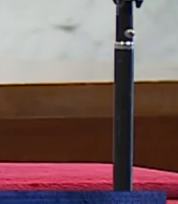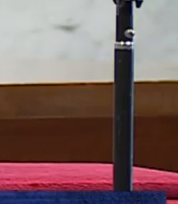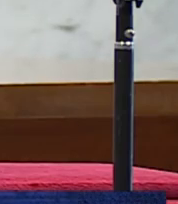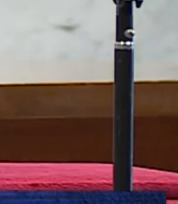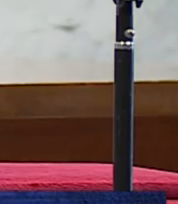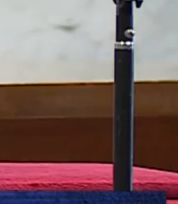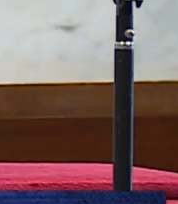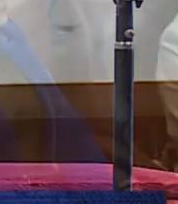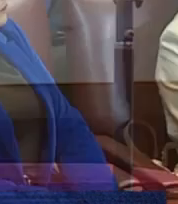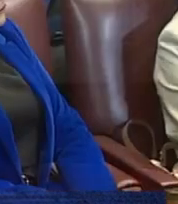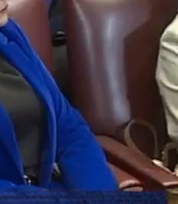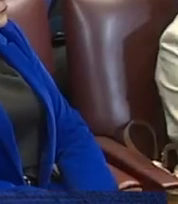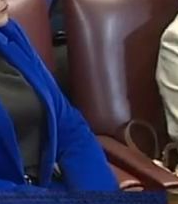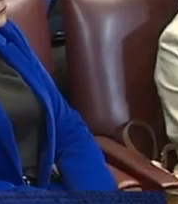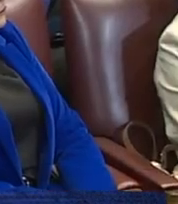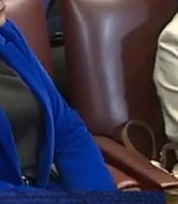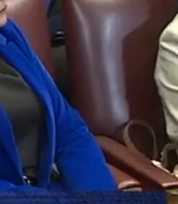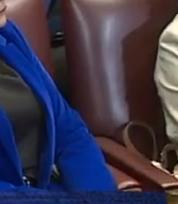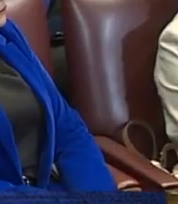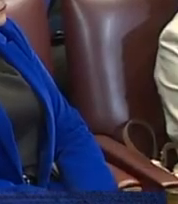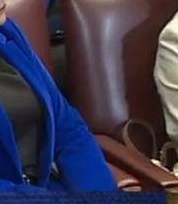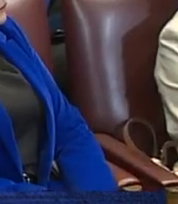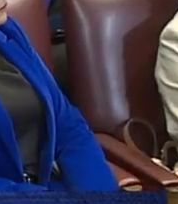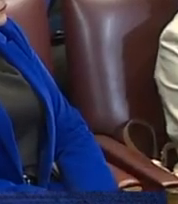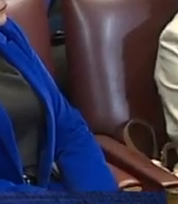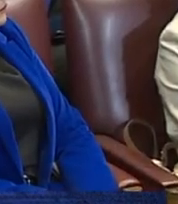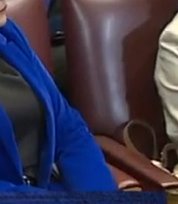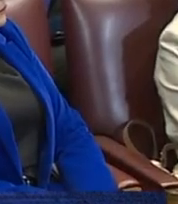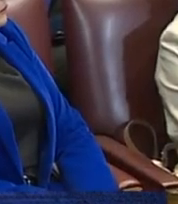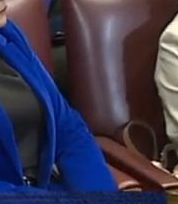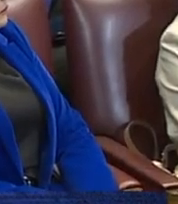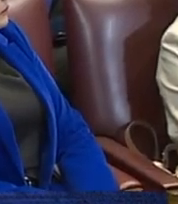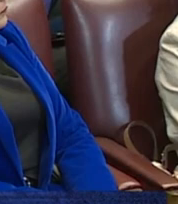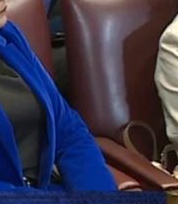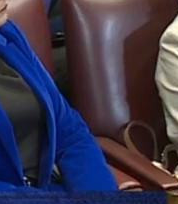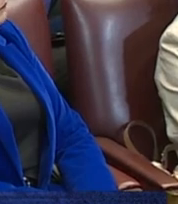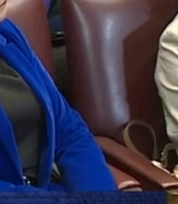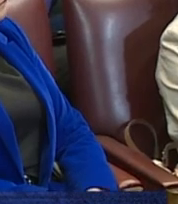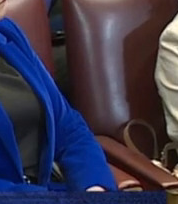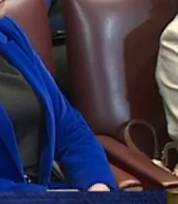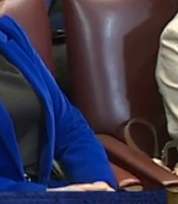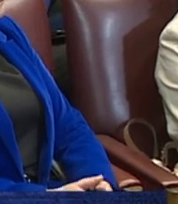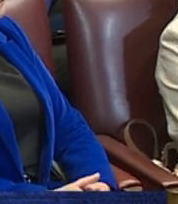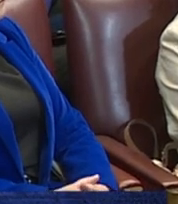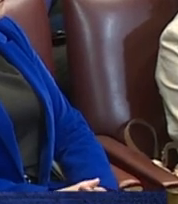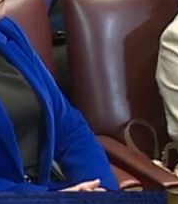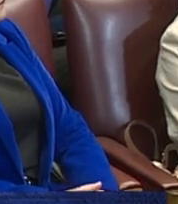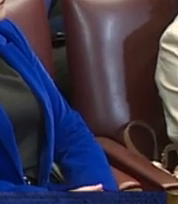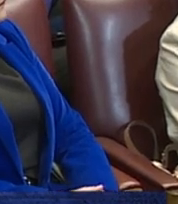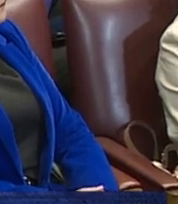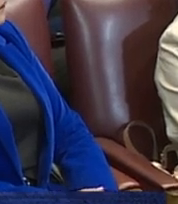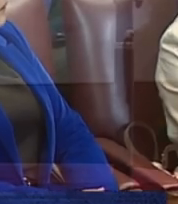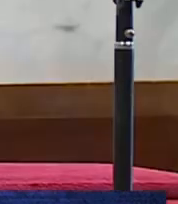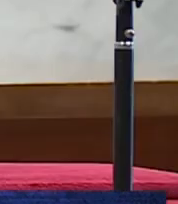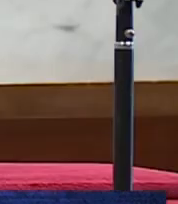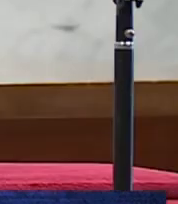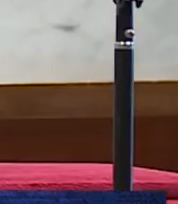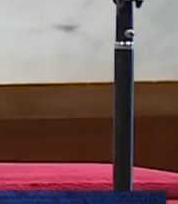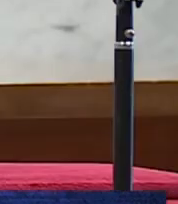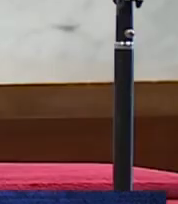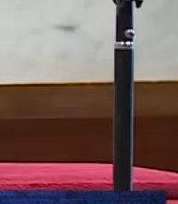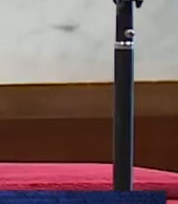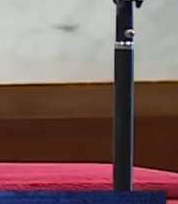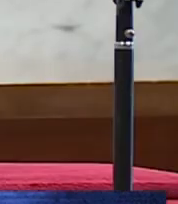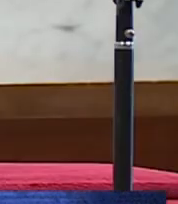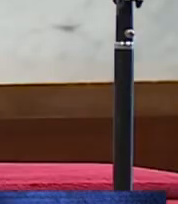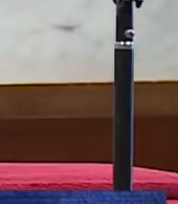labor parlamentaria y concede sentido al afán que nos motiva diariamente y que proyectamos en nuestras labores y resultados